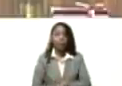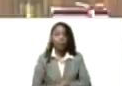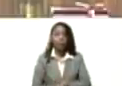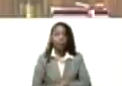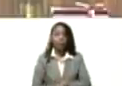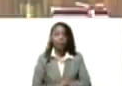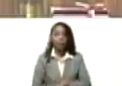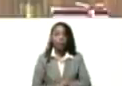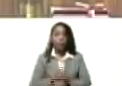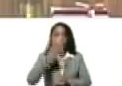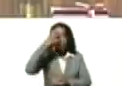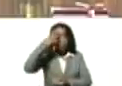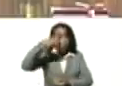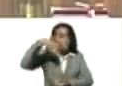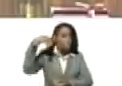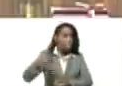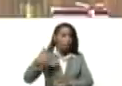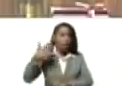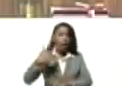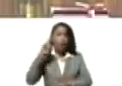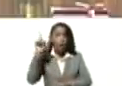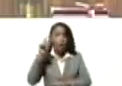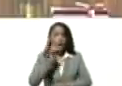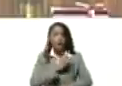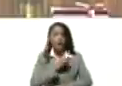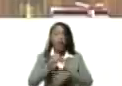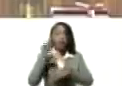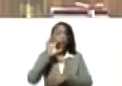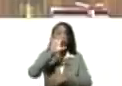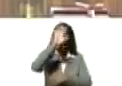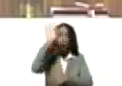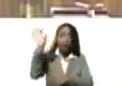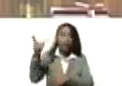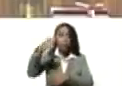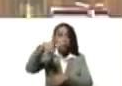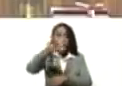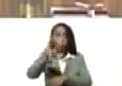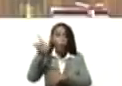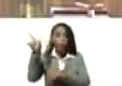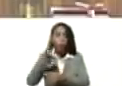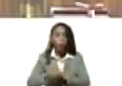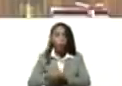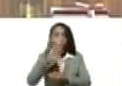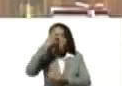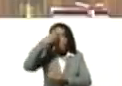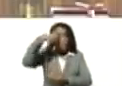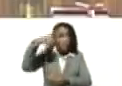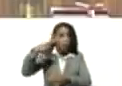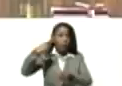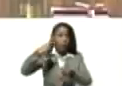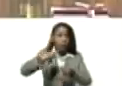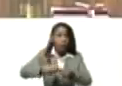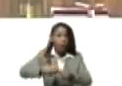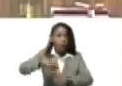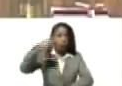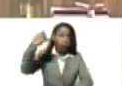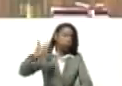un ojo de la cara en chile y bueno en todos esos países un ojo de la cara del gas compadre